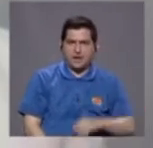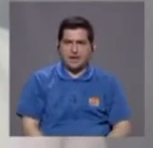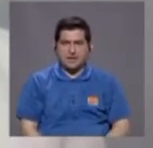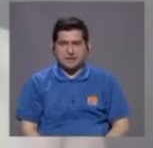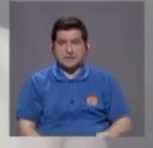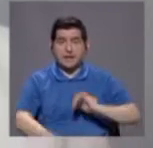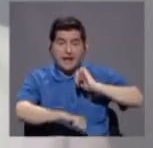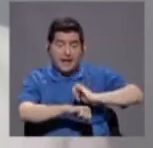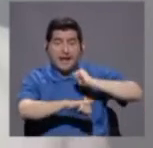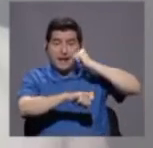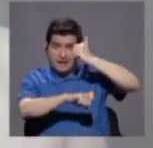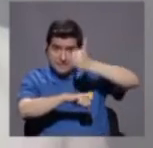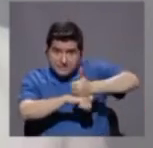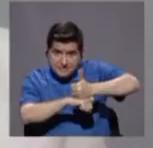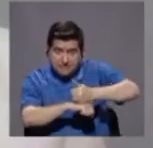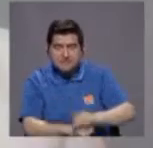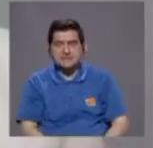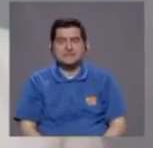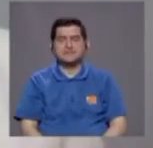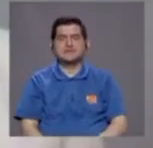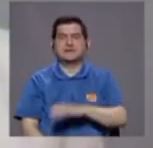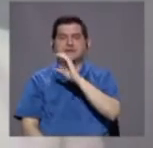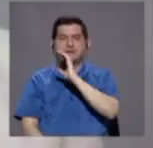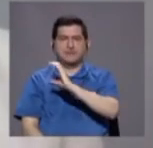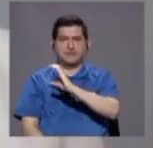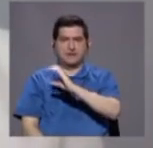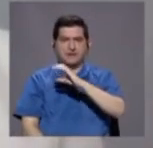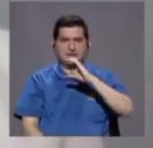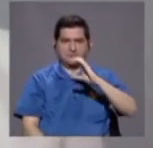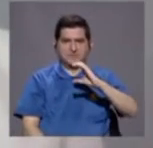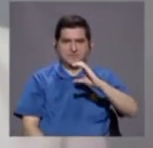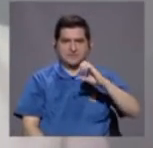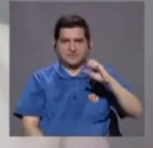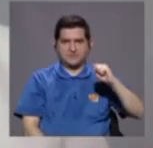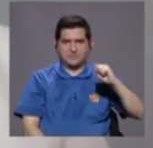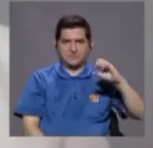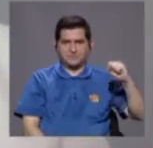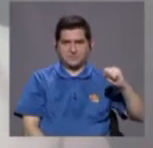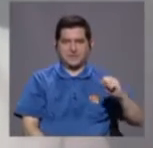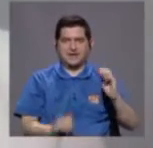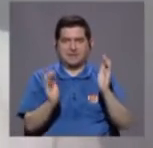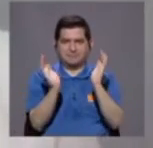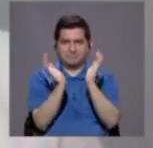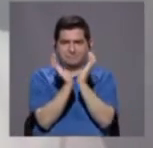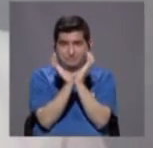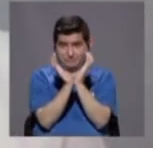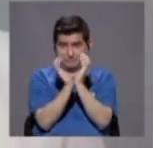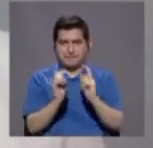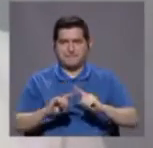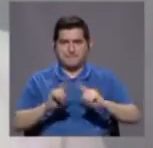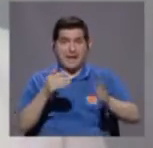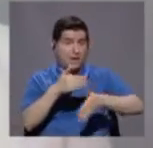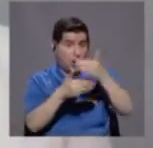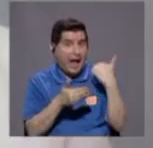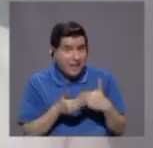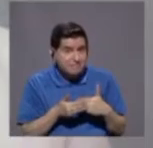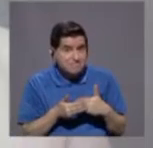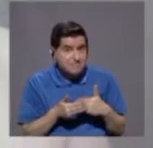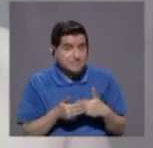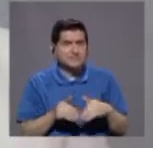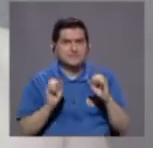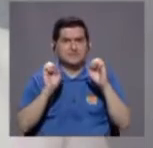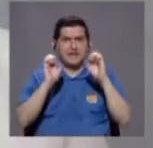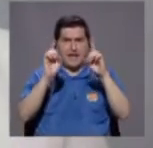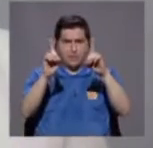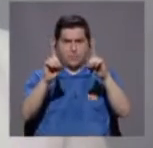la creación de la Caja Costarricense de Seguro Social. Pero antes de que se creara la caja, la